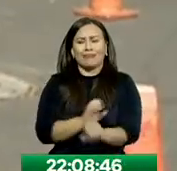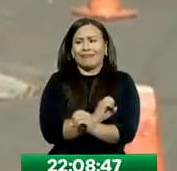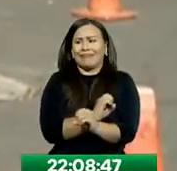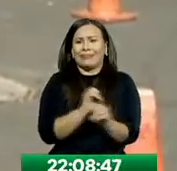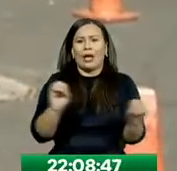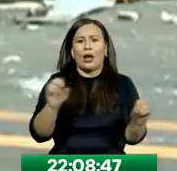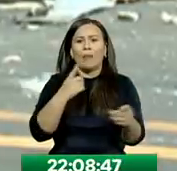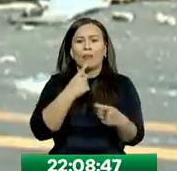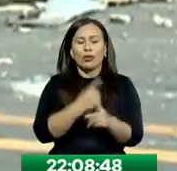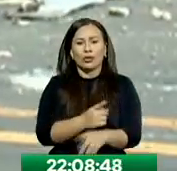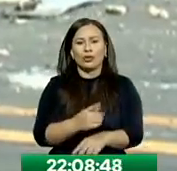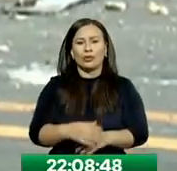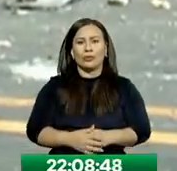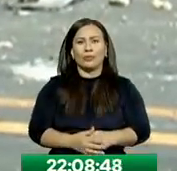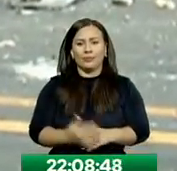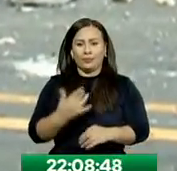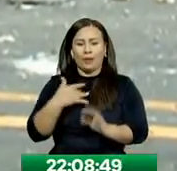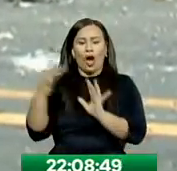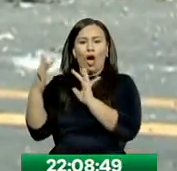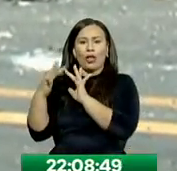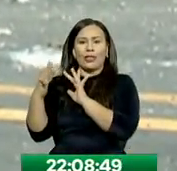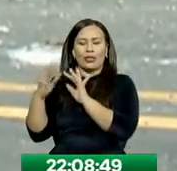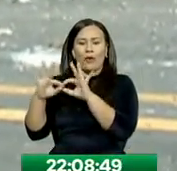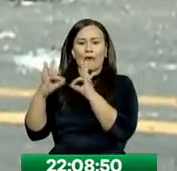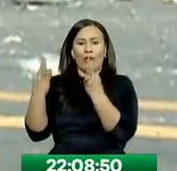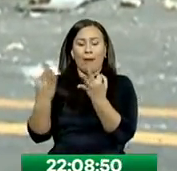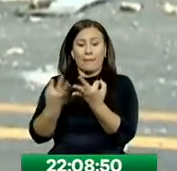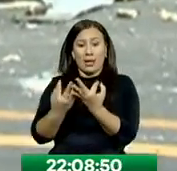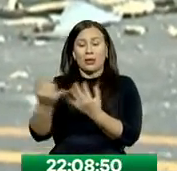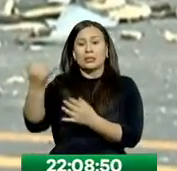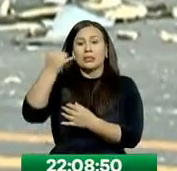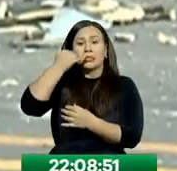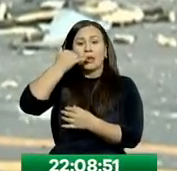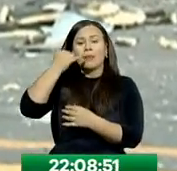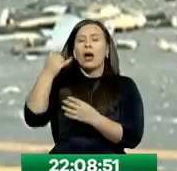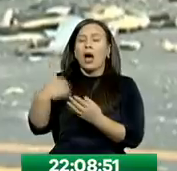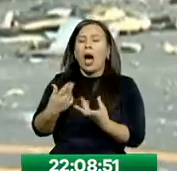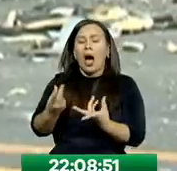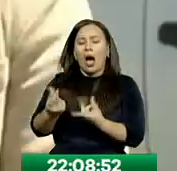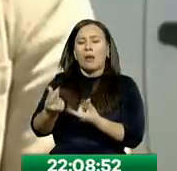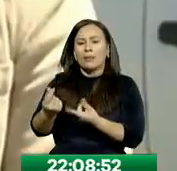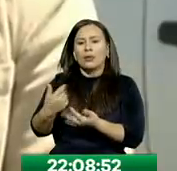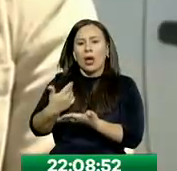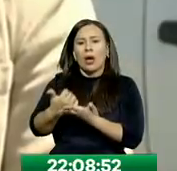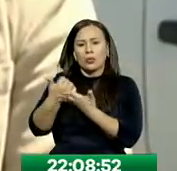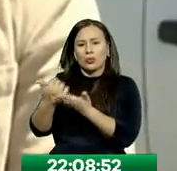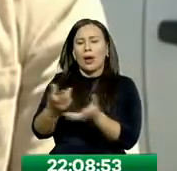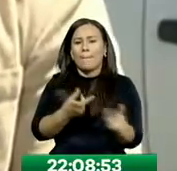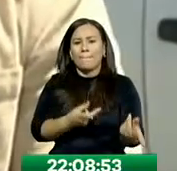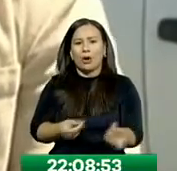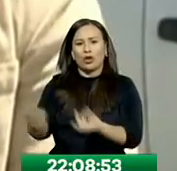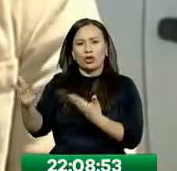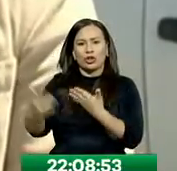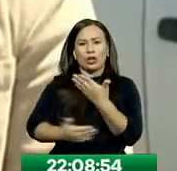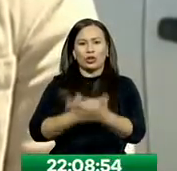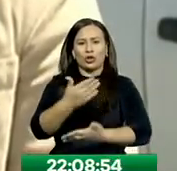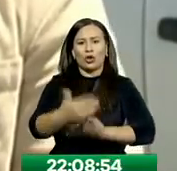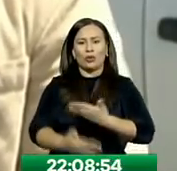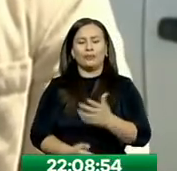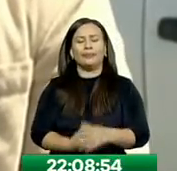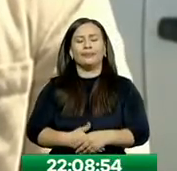cual es cordero se ha contactado con los parientes de las víctimas para agilizar el proceso les hemos ayudado hemos